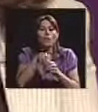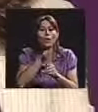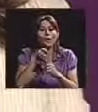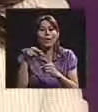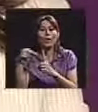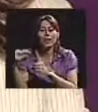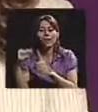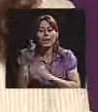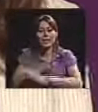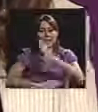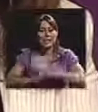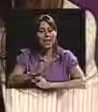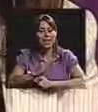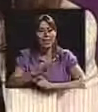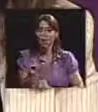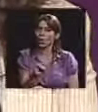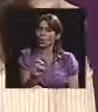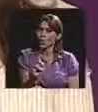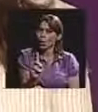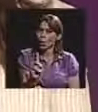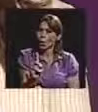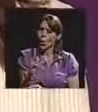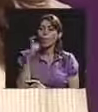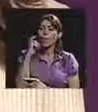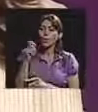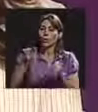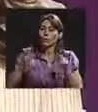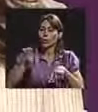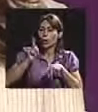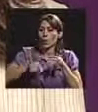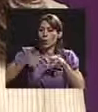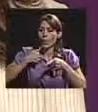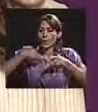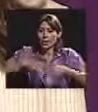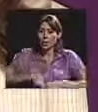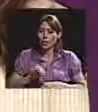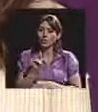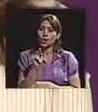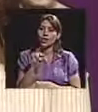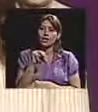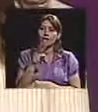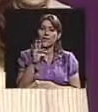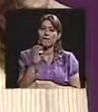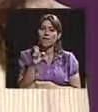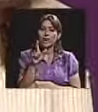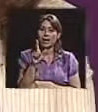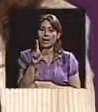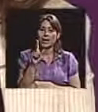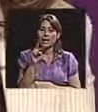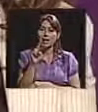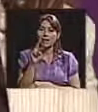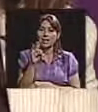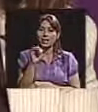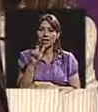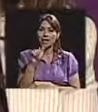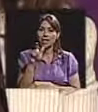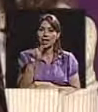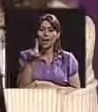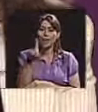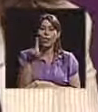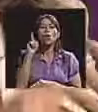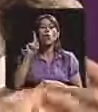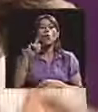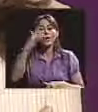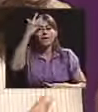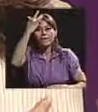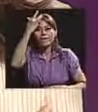no tendría que ser así porque, como les repito, la infertilidad es una enfermedad, no una discapacidad,